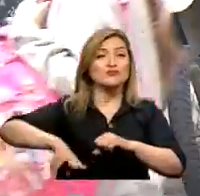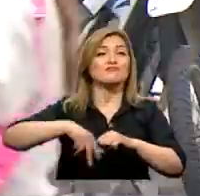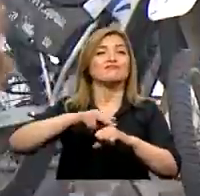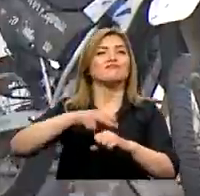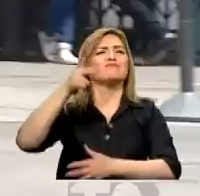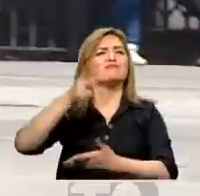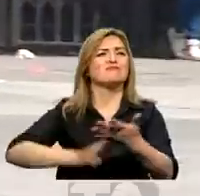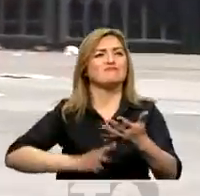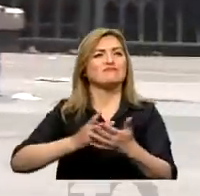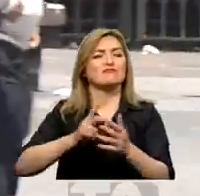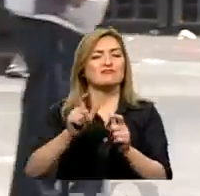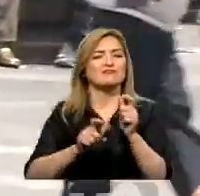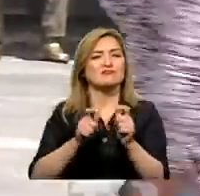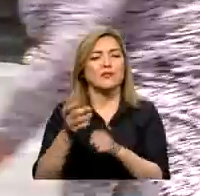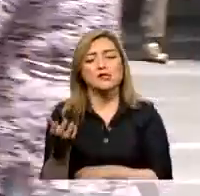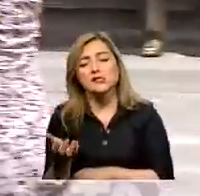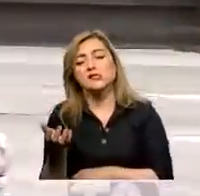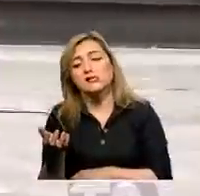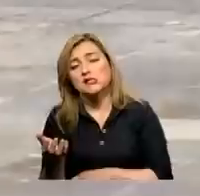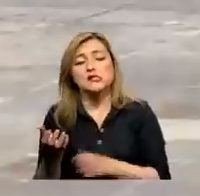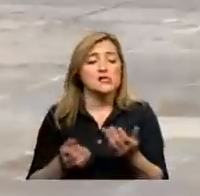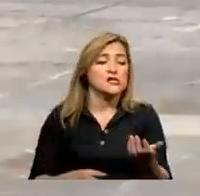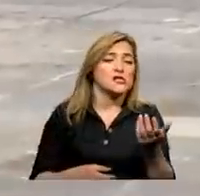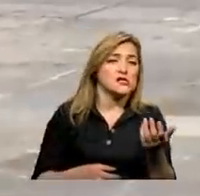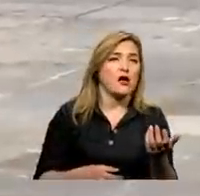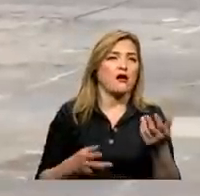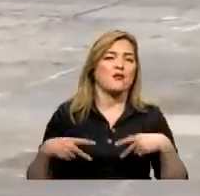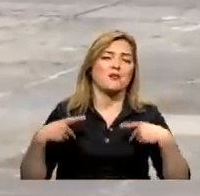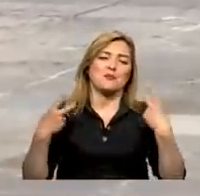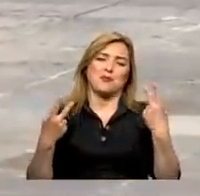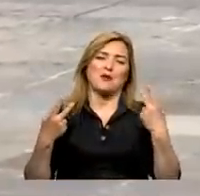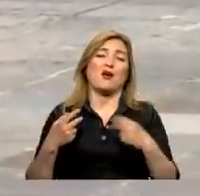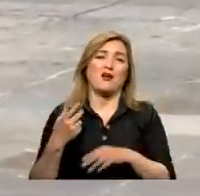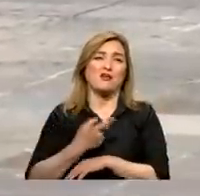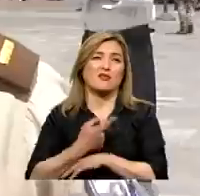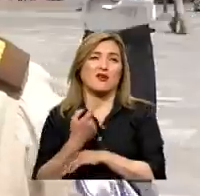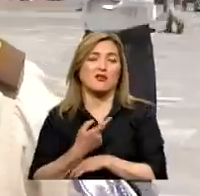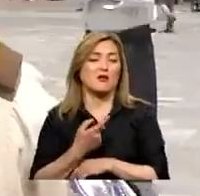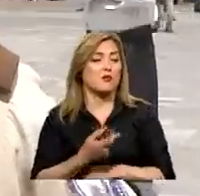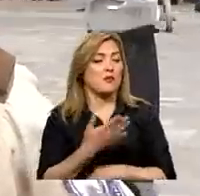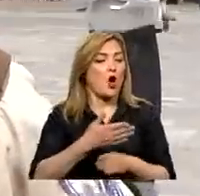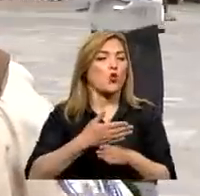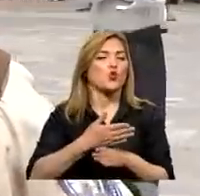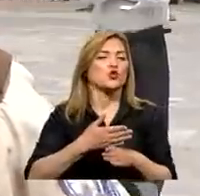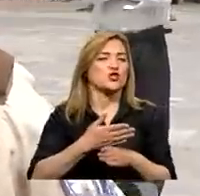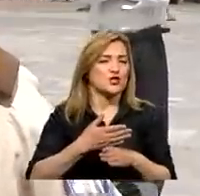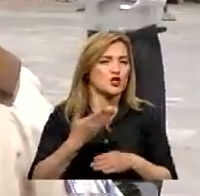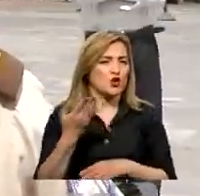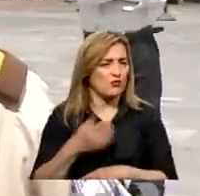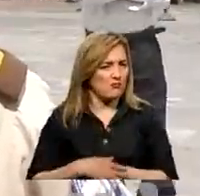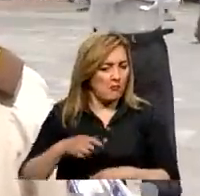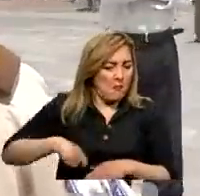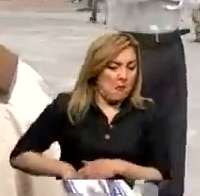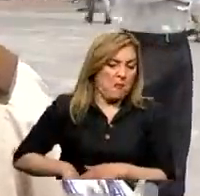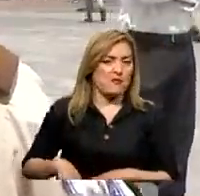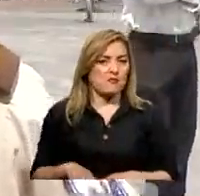al incremento de habitantes de calle, a quienes se les ha decomisado a diario armas blancas. Hasta la fecha se ha logrado el